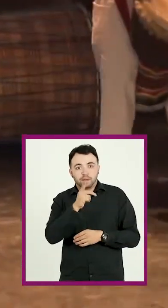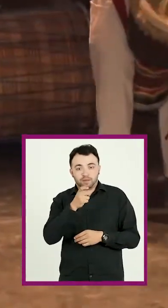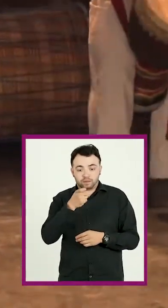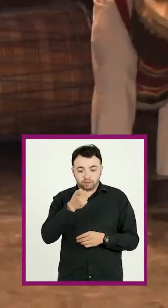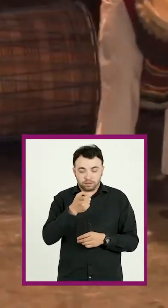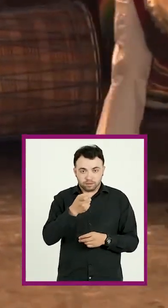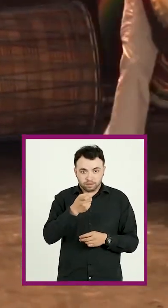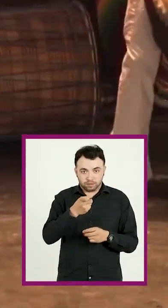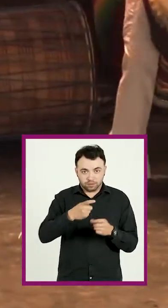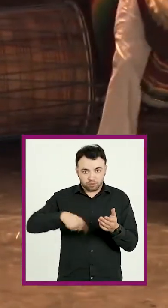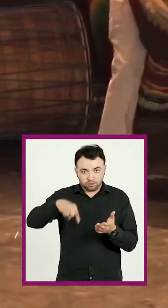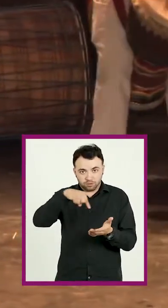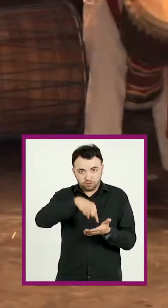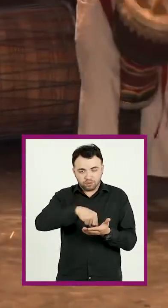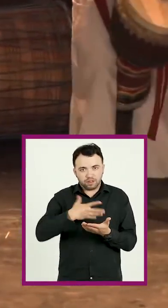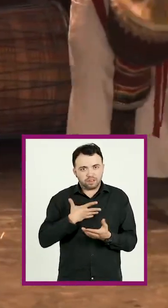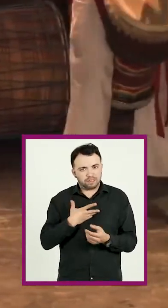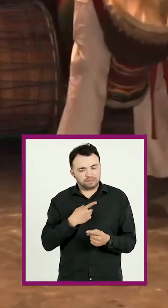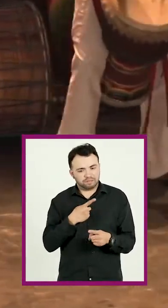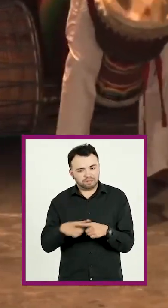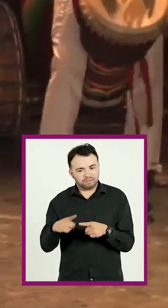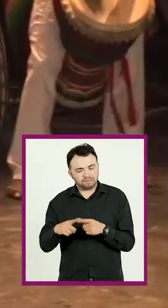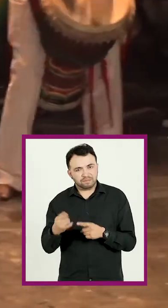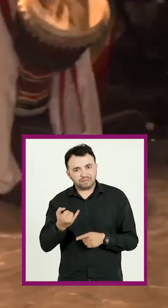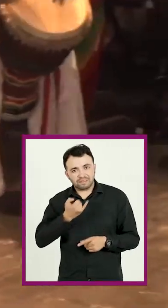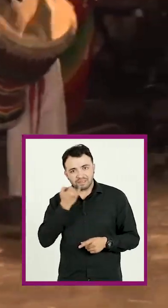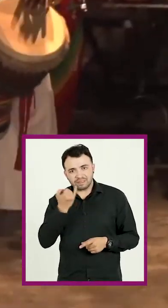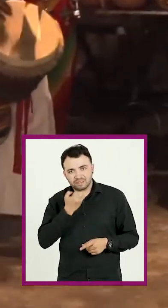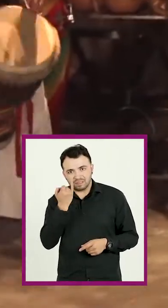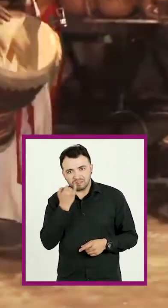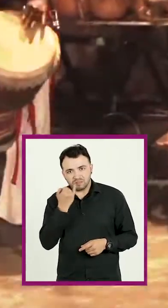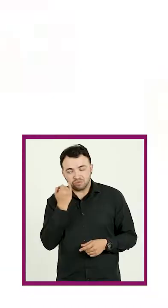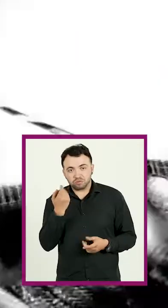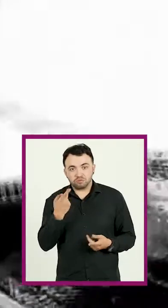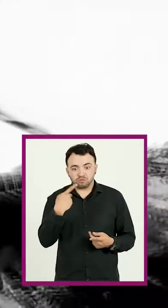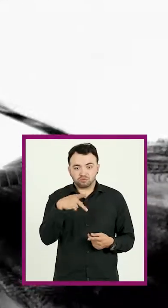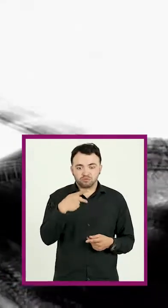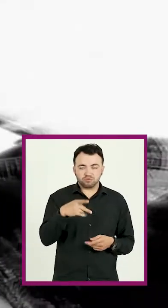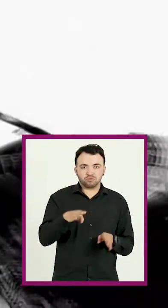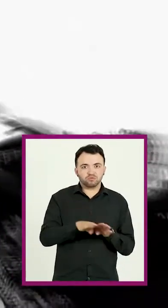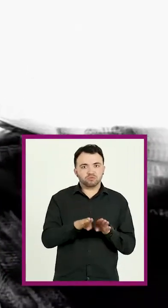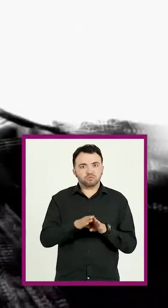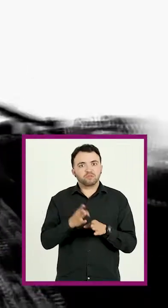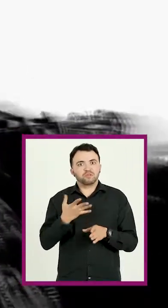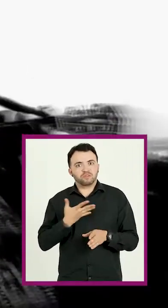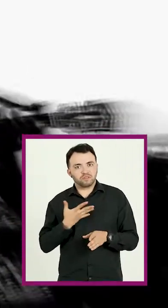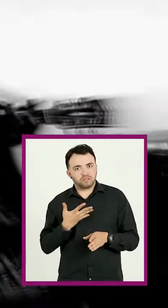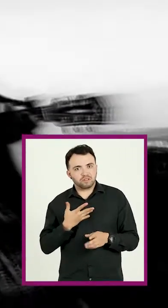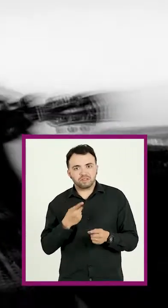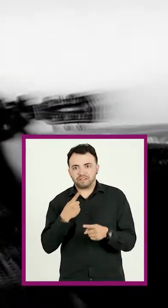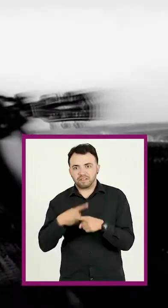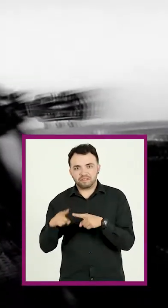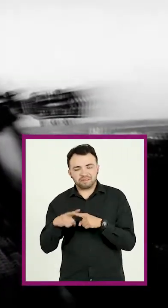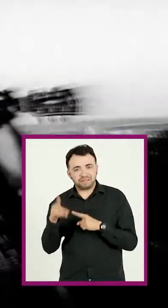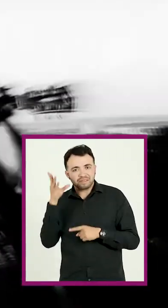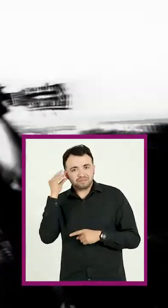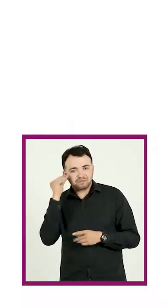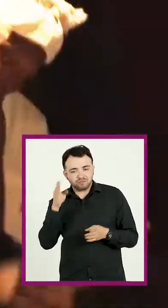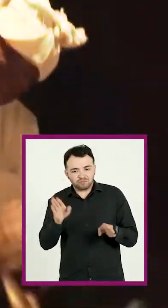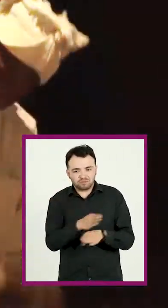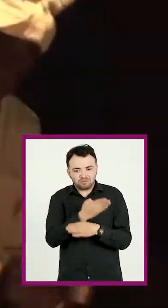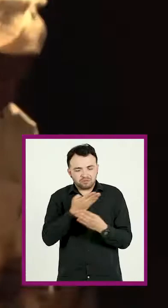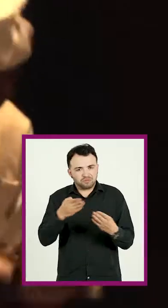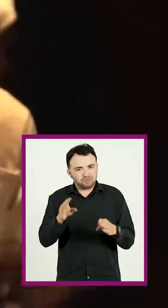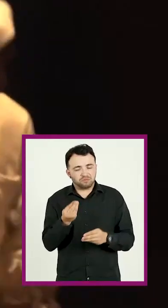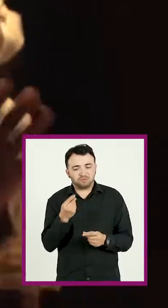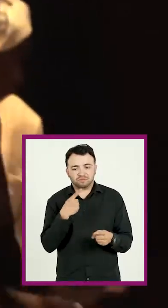toda esta región hay una serie de grupos lingüísticos que tienen unas tradiciones musicales muy fuertes y desde luego muy distintas a las del norte